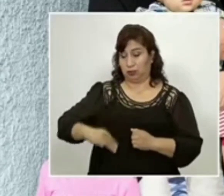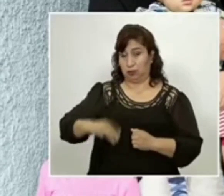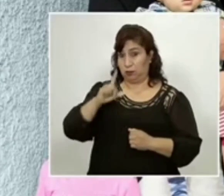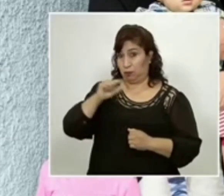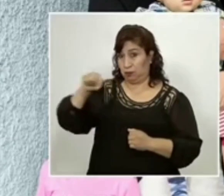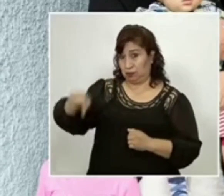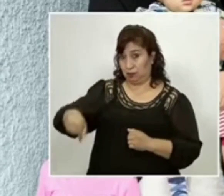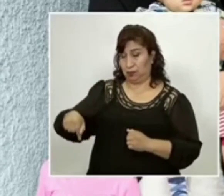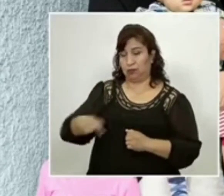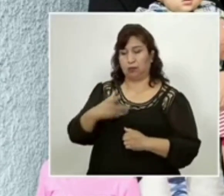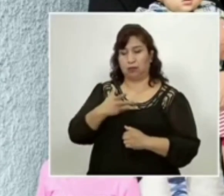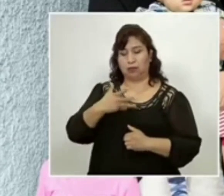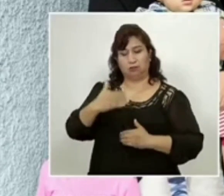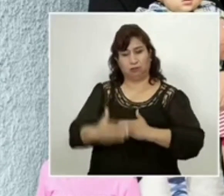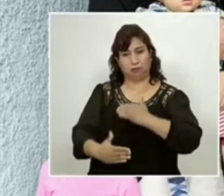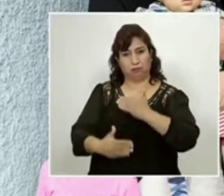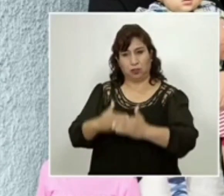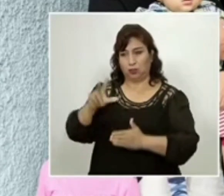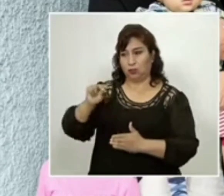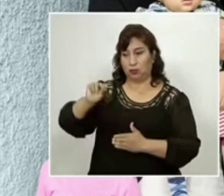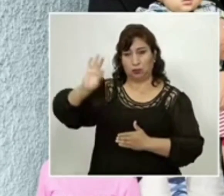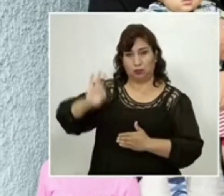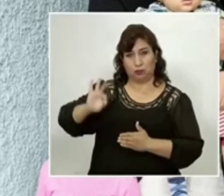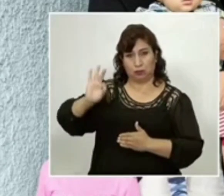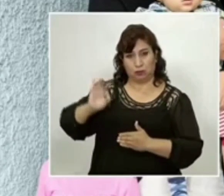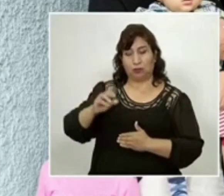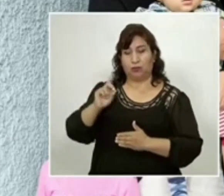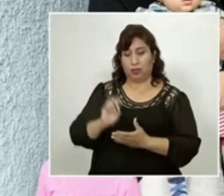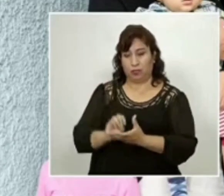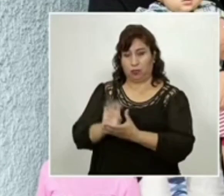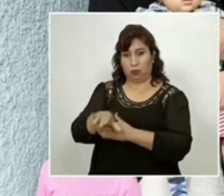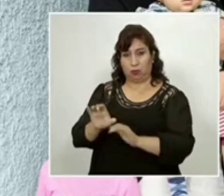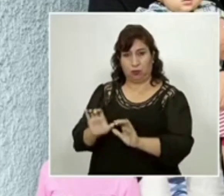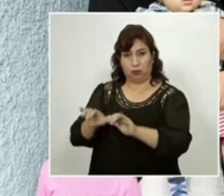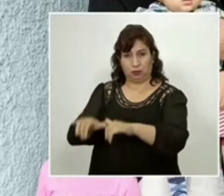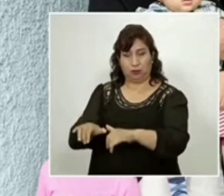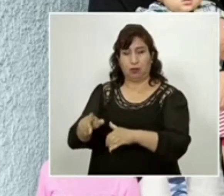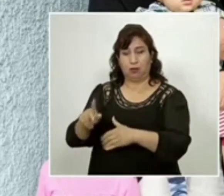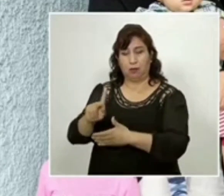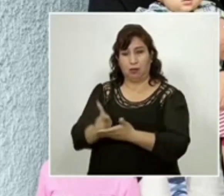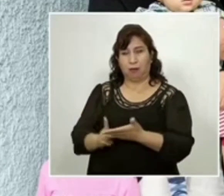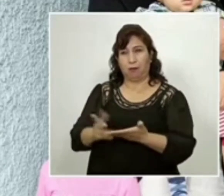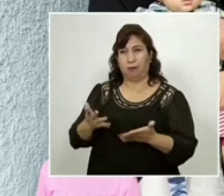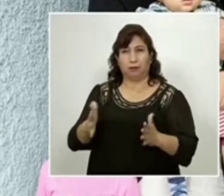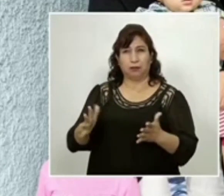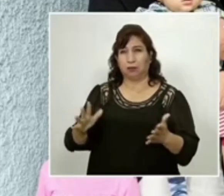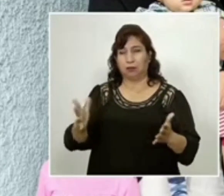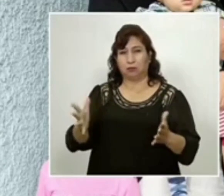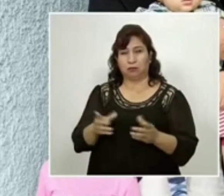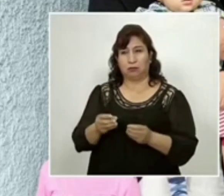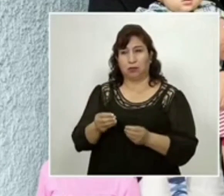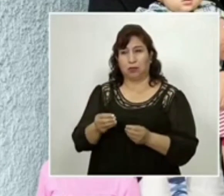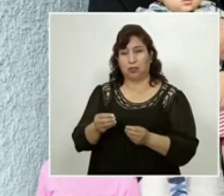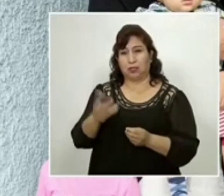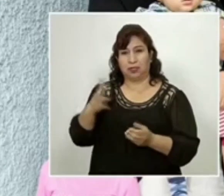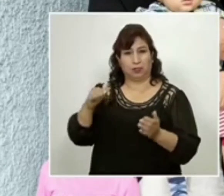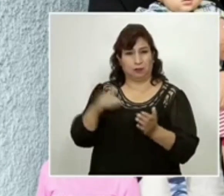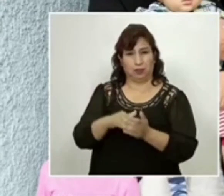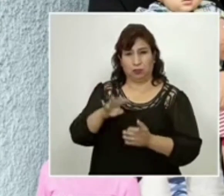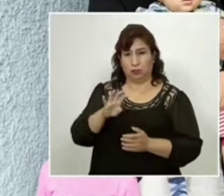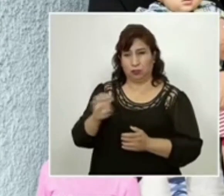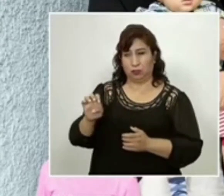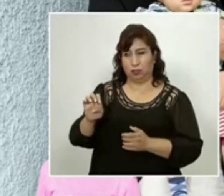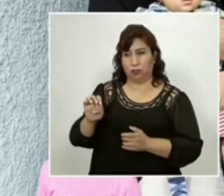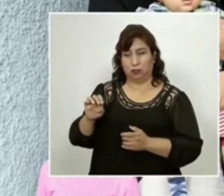también se lleva un avance de 84% en la incorporación al programa de un total de 10.491